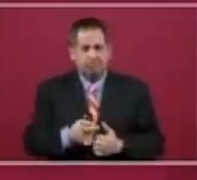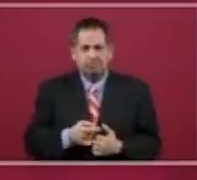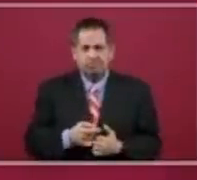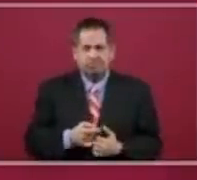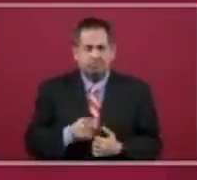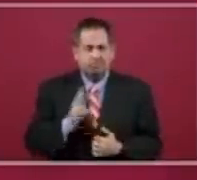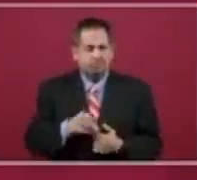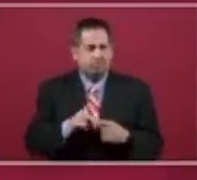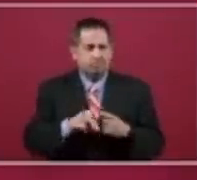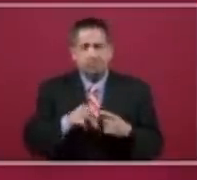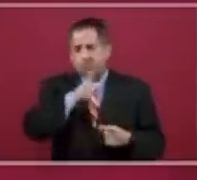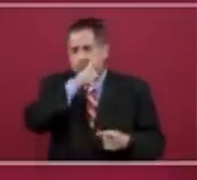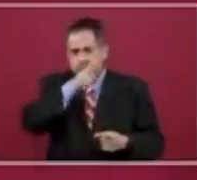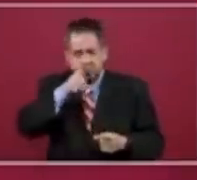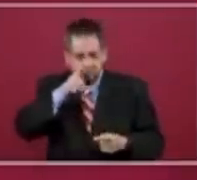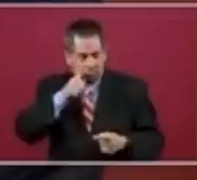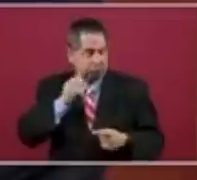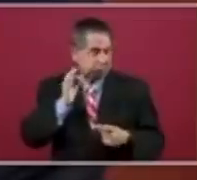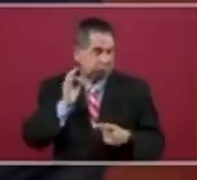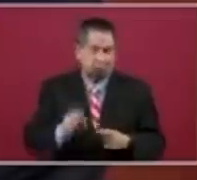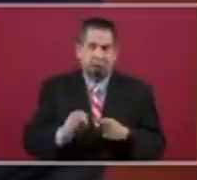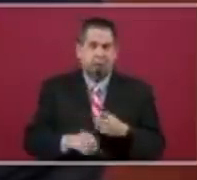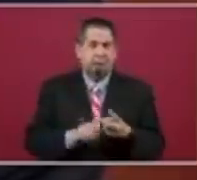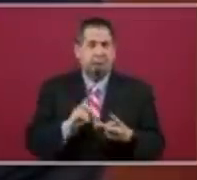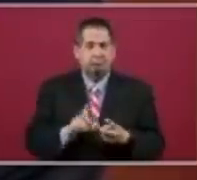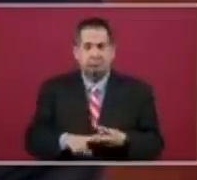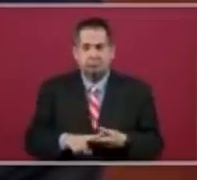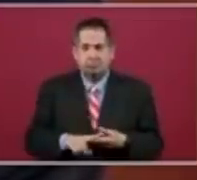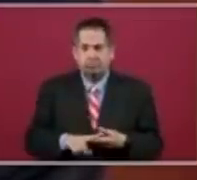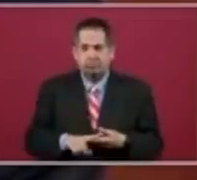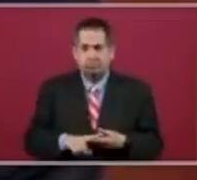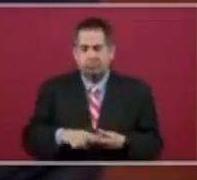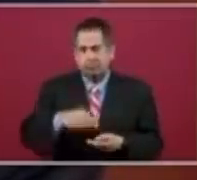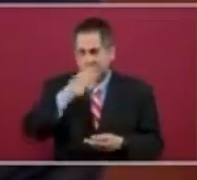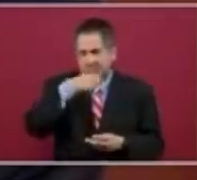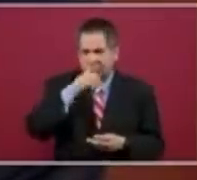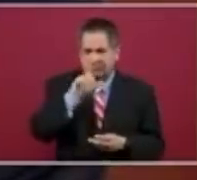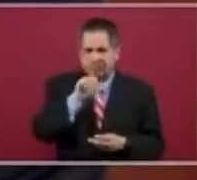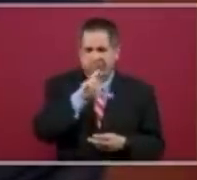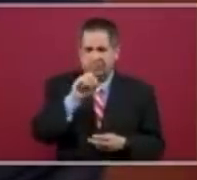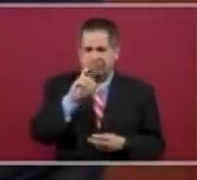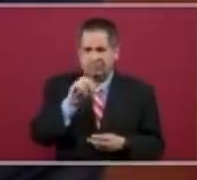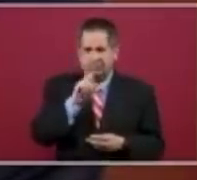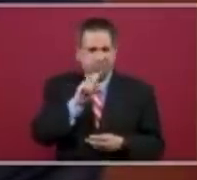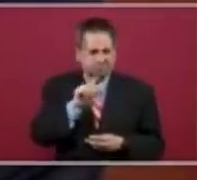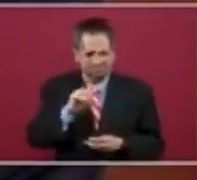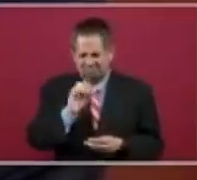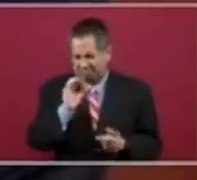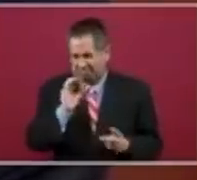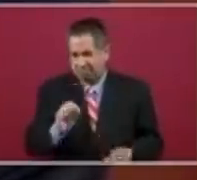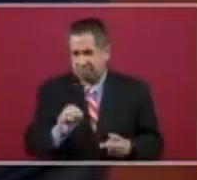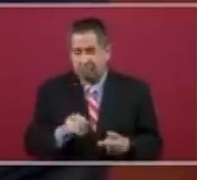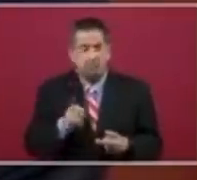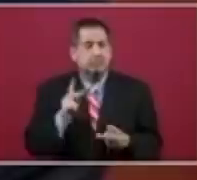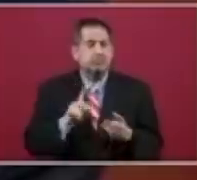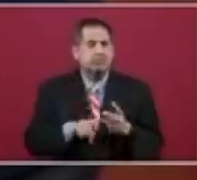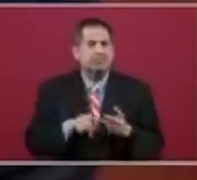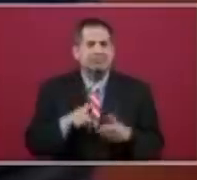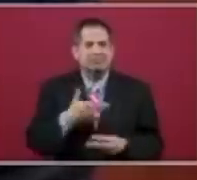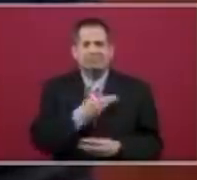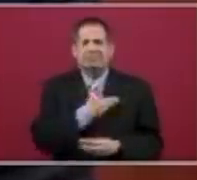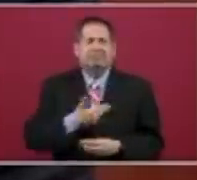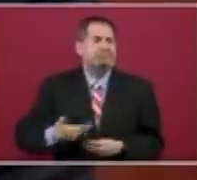como Benito Juárez, como Lázaro Cárdenas, pero el